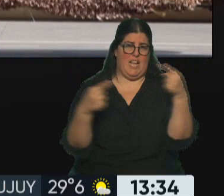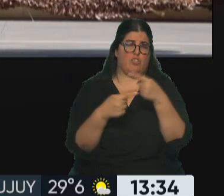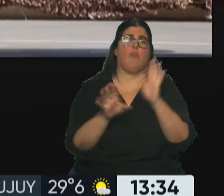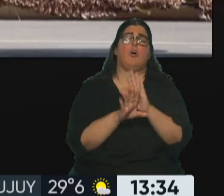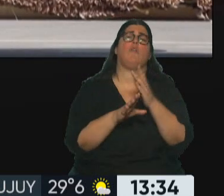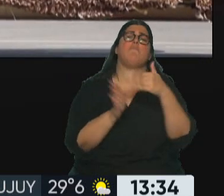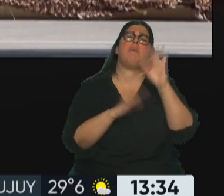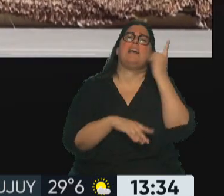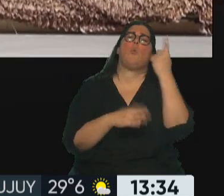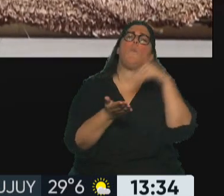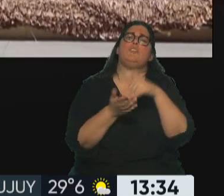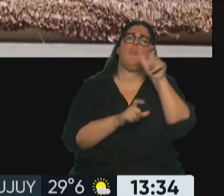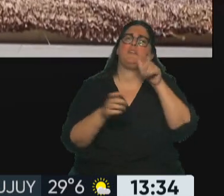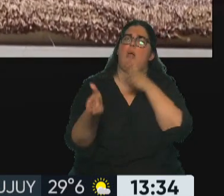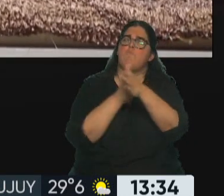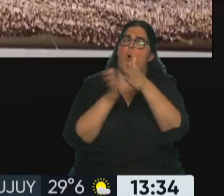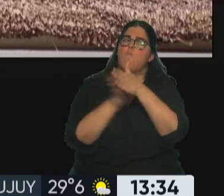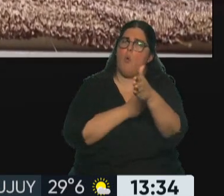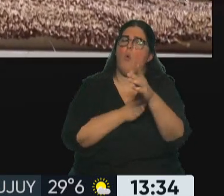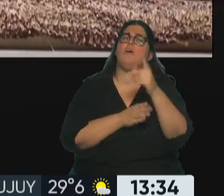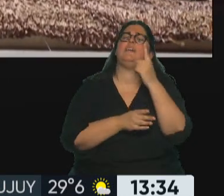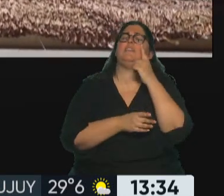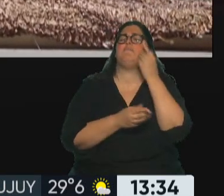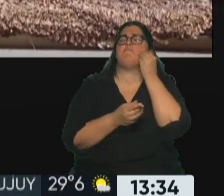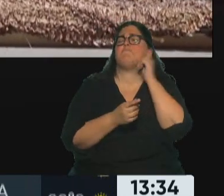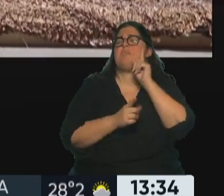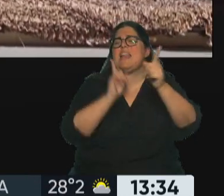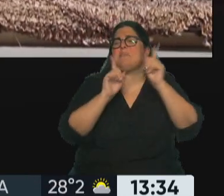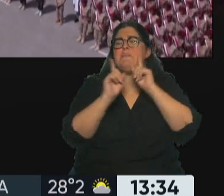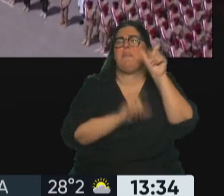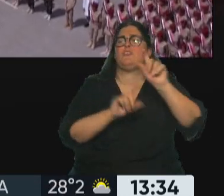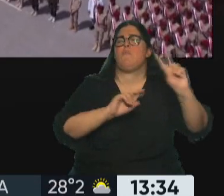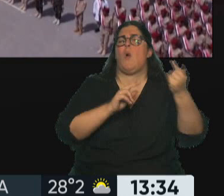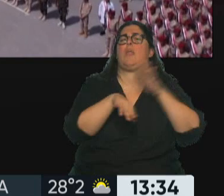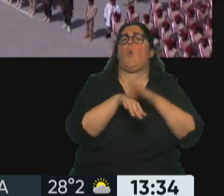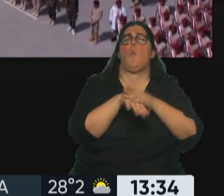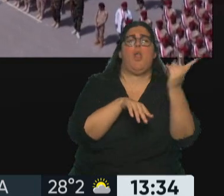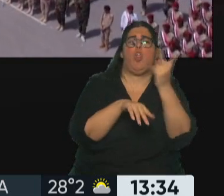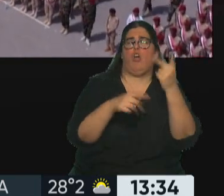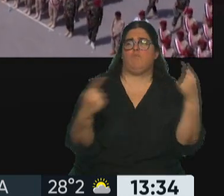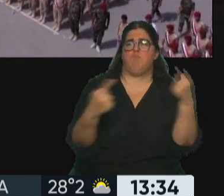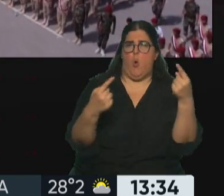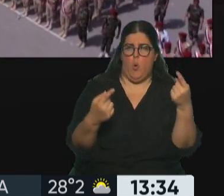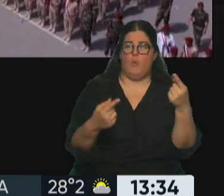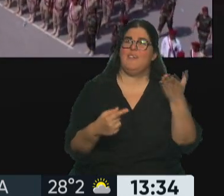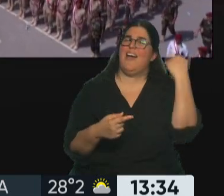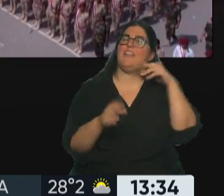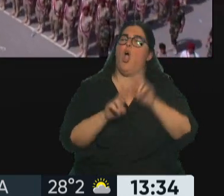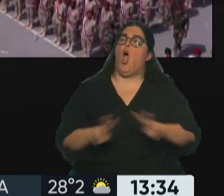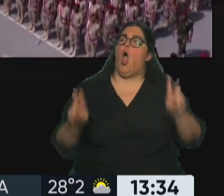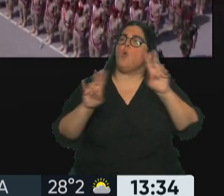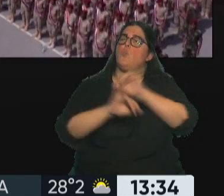millón de desplazados y hay cientos de miles de muertos en estos 9 años en lo que eh la ONU había denominado hasta hace poco como